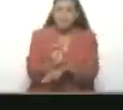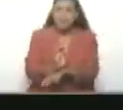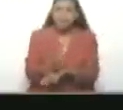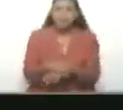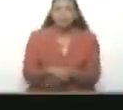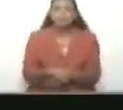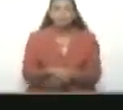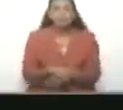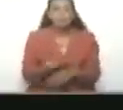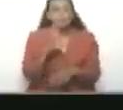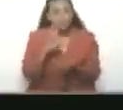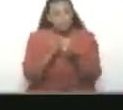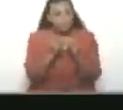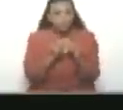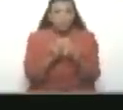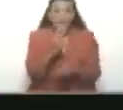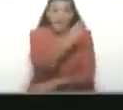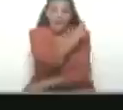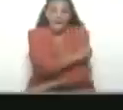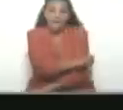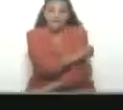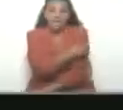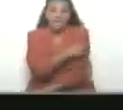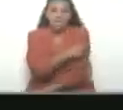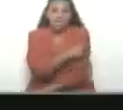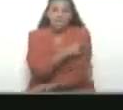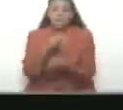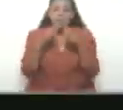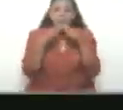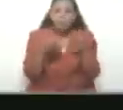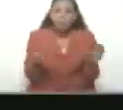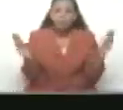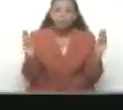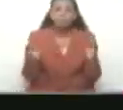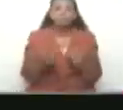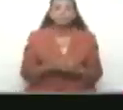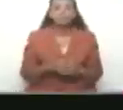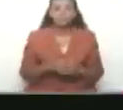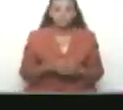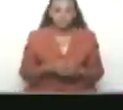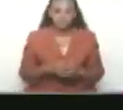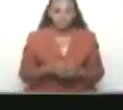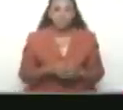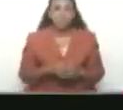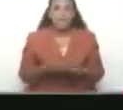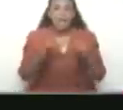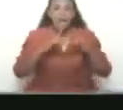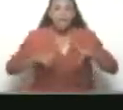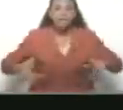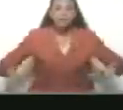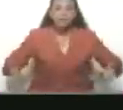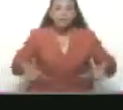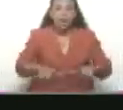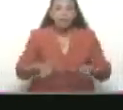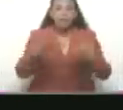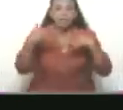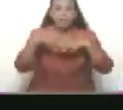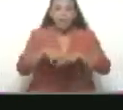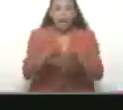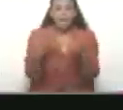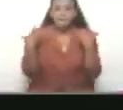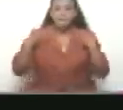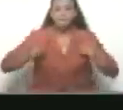de tiara la clínica popular Andrés Eloy Rodríguez la sala de rehabilitación integral